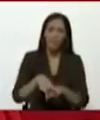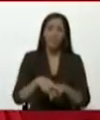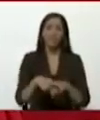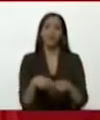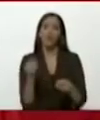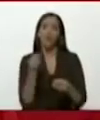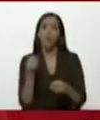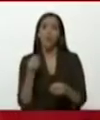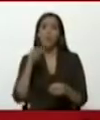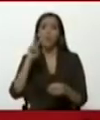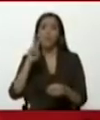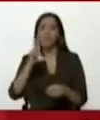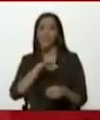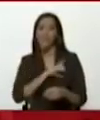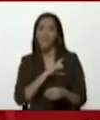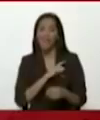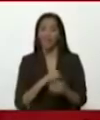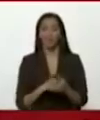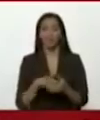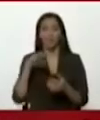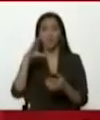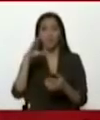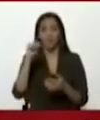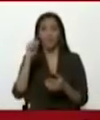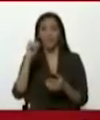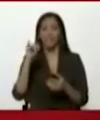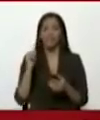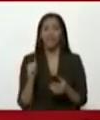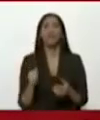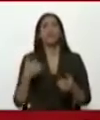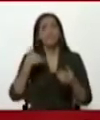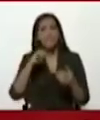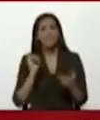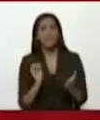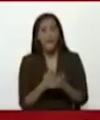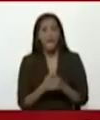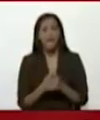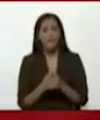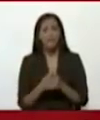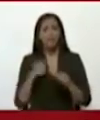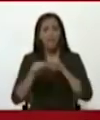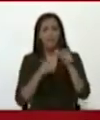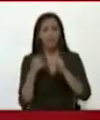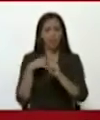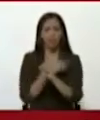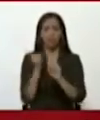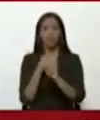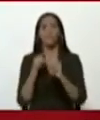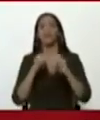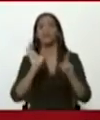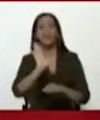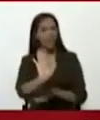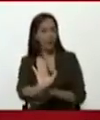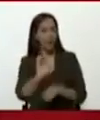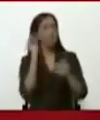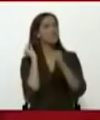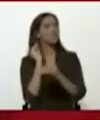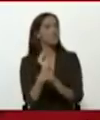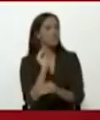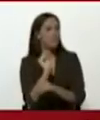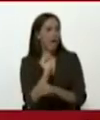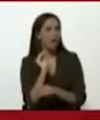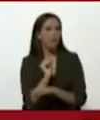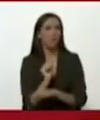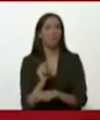enero. En el caso de Katia. ¿Que hay colectivos desviados? Sí, hay colectivos desviados. Pero ya va. Mucho cuidado con esto, porque aquí han